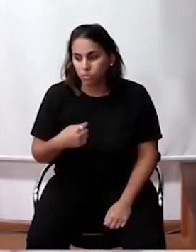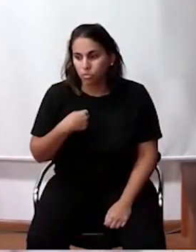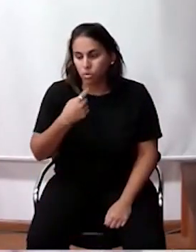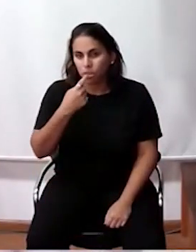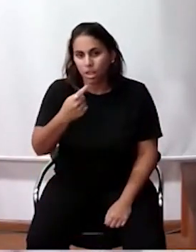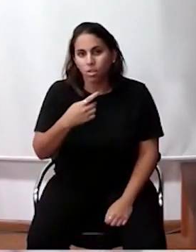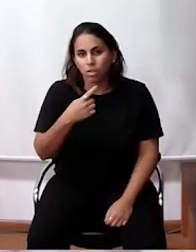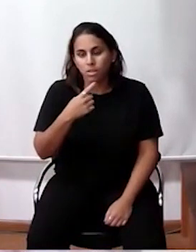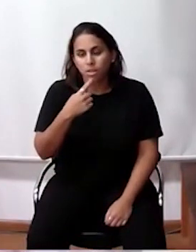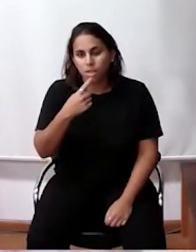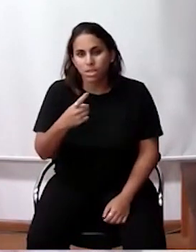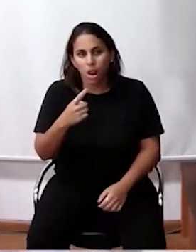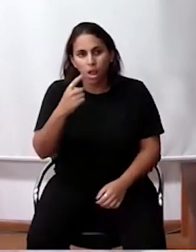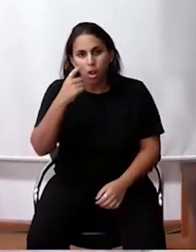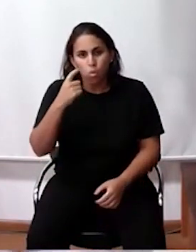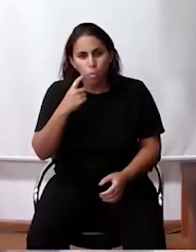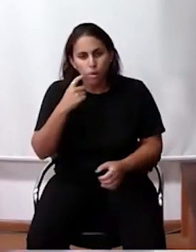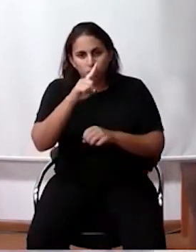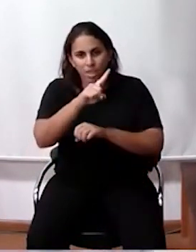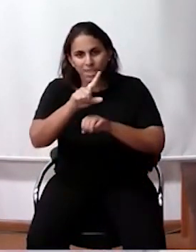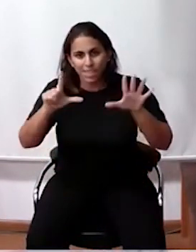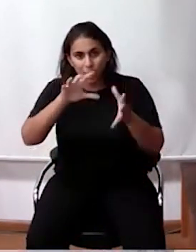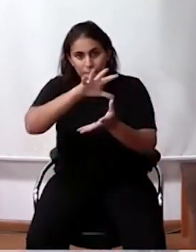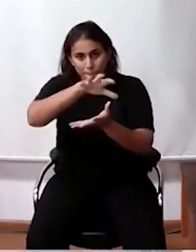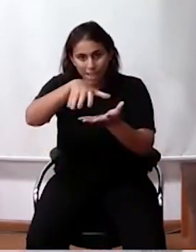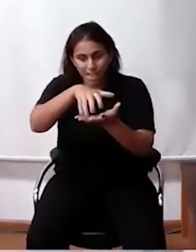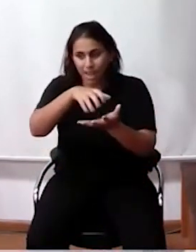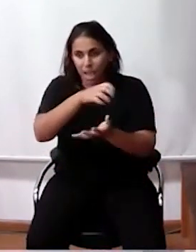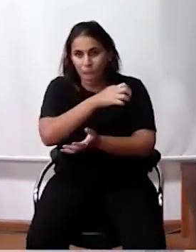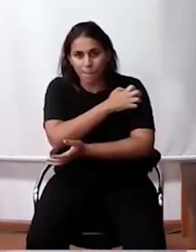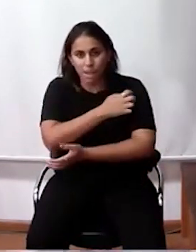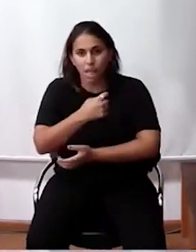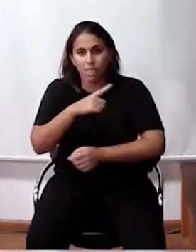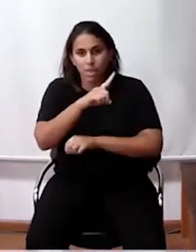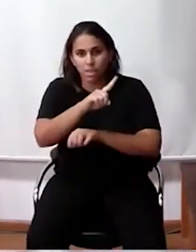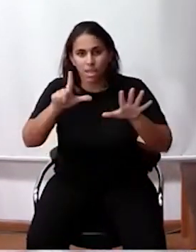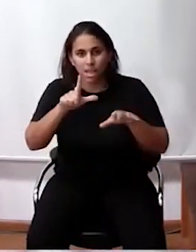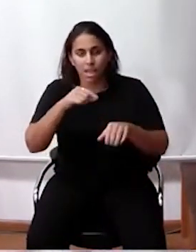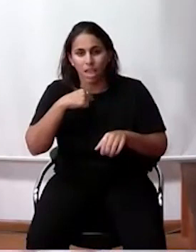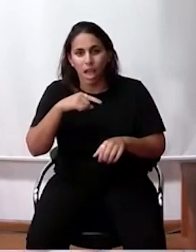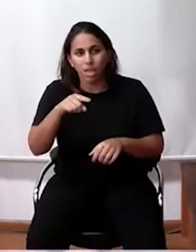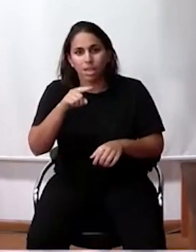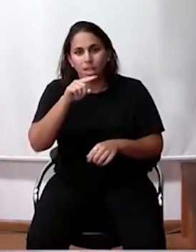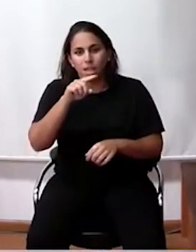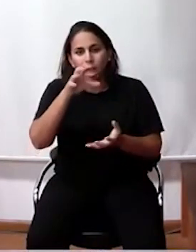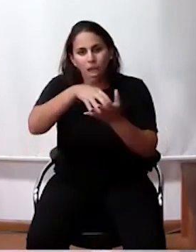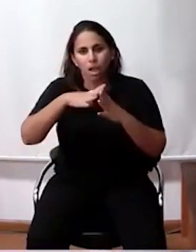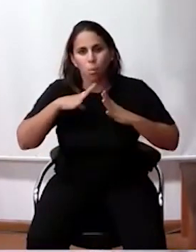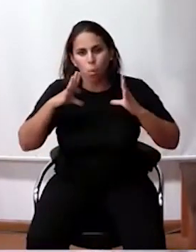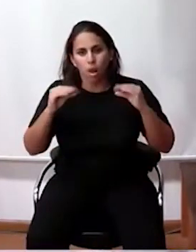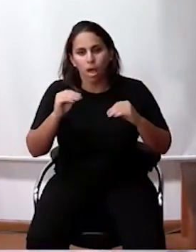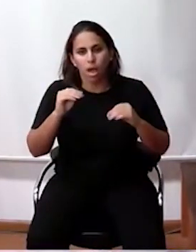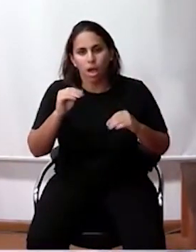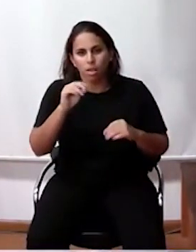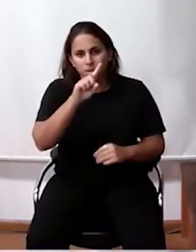a la manzana 17 del barrio Monte Grande donde Allí están ubicados la escuela 123 el jardín